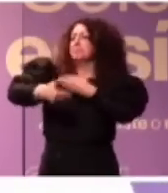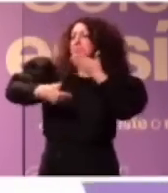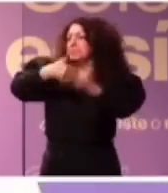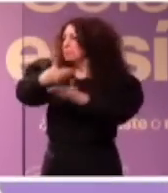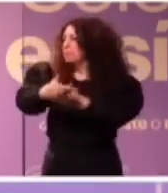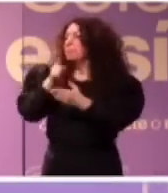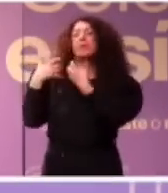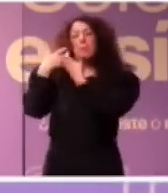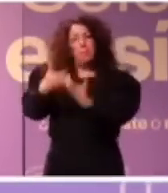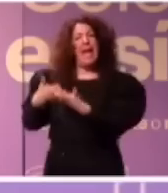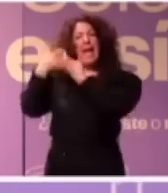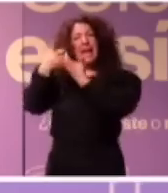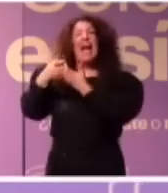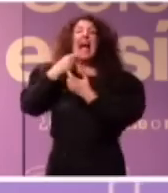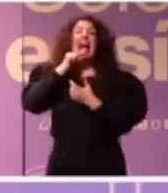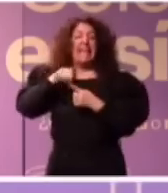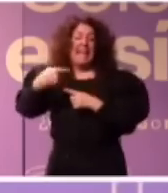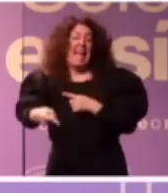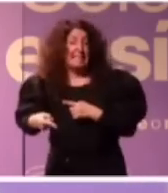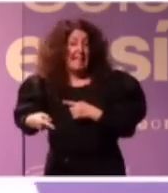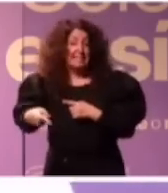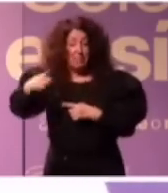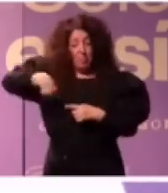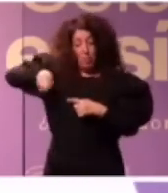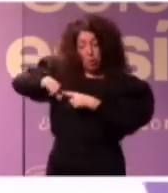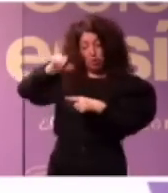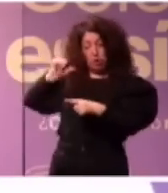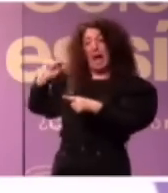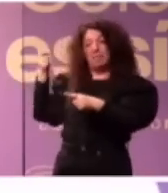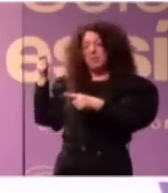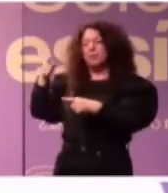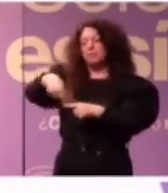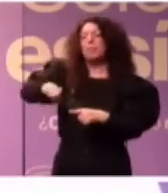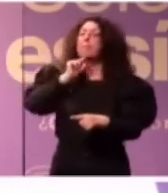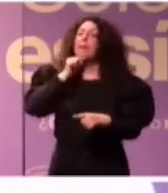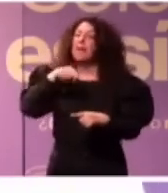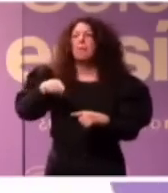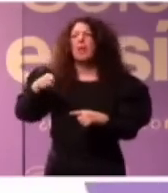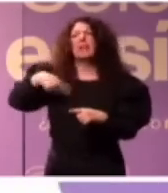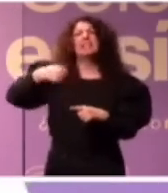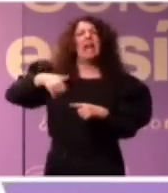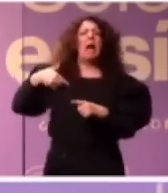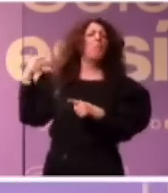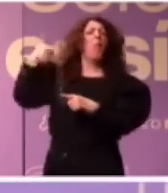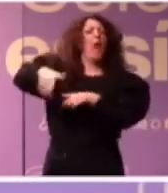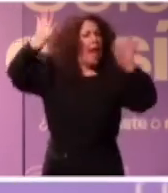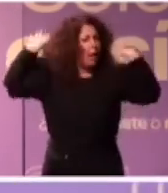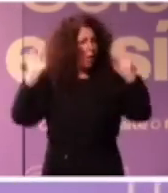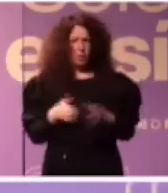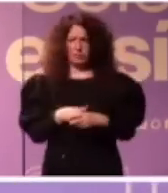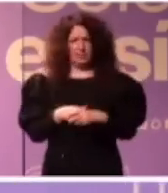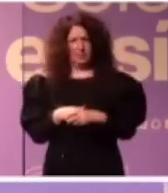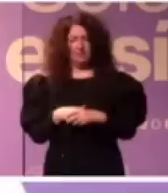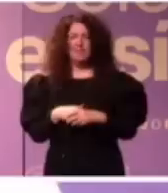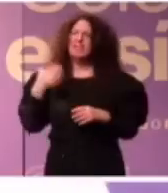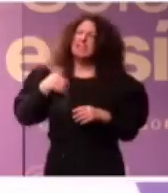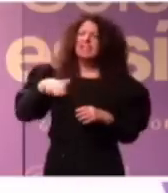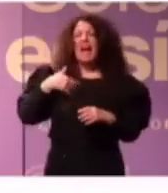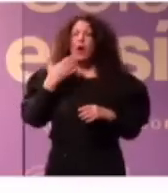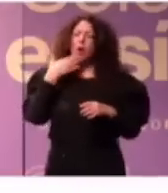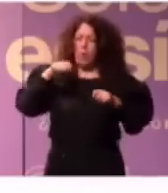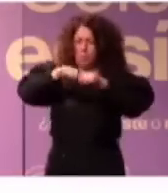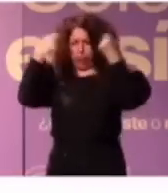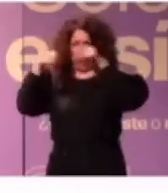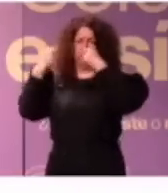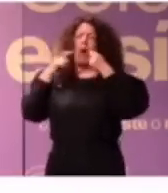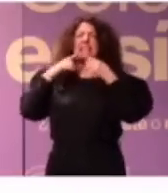sigan peleando lo que vosotras ahora habéis conseguido, pero llegando demasiado lejos. Es que, no sé, rompéis las costuras